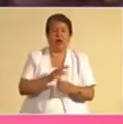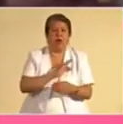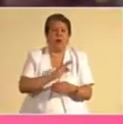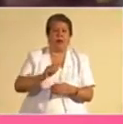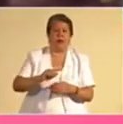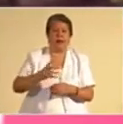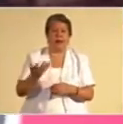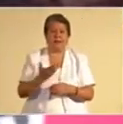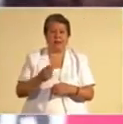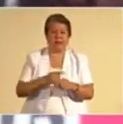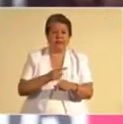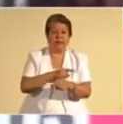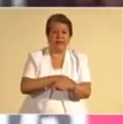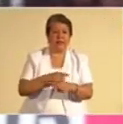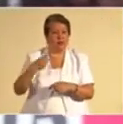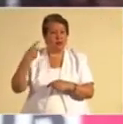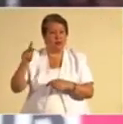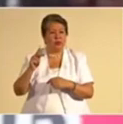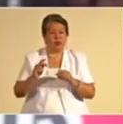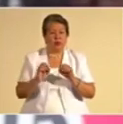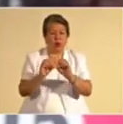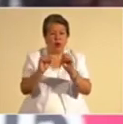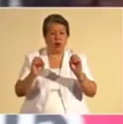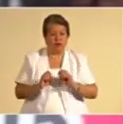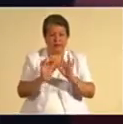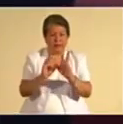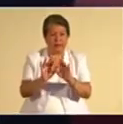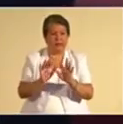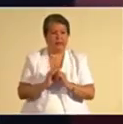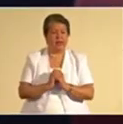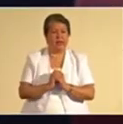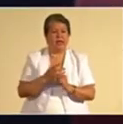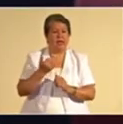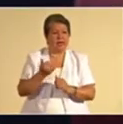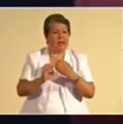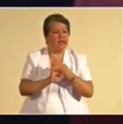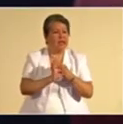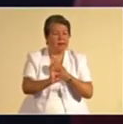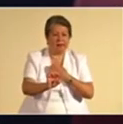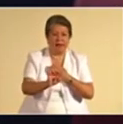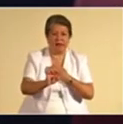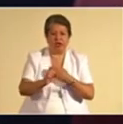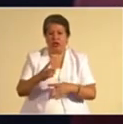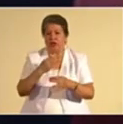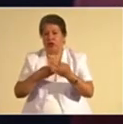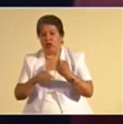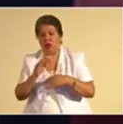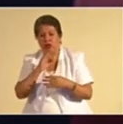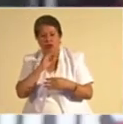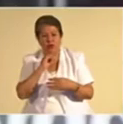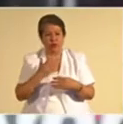puedan ser realizados desde su oficina, vía internet, y evitar la burocracia y la corrupción que se